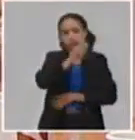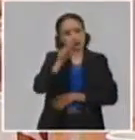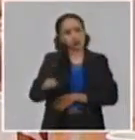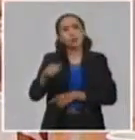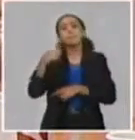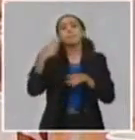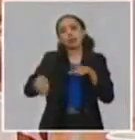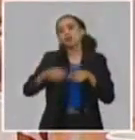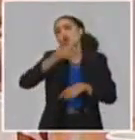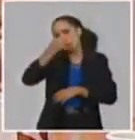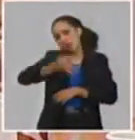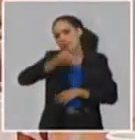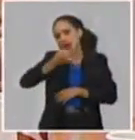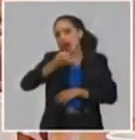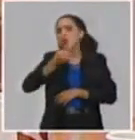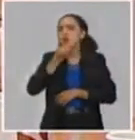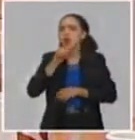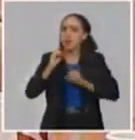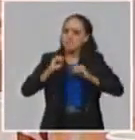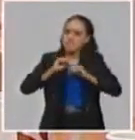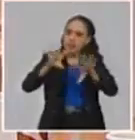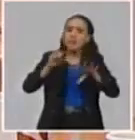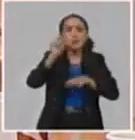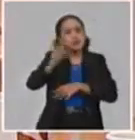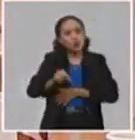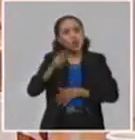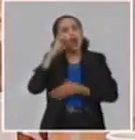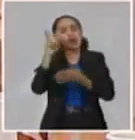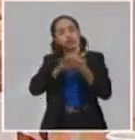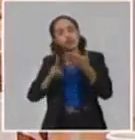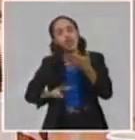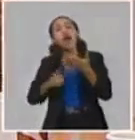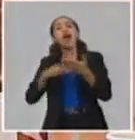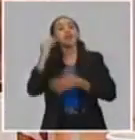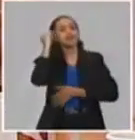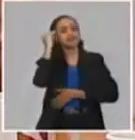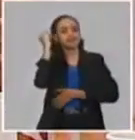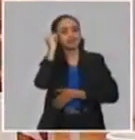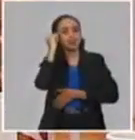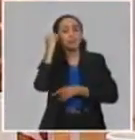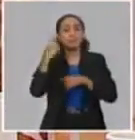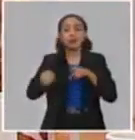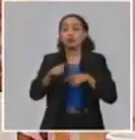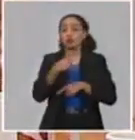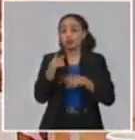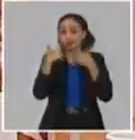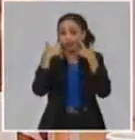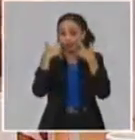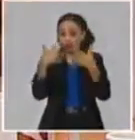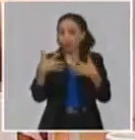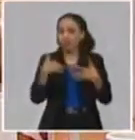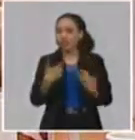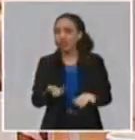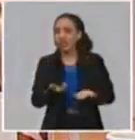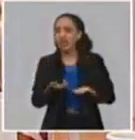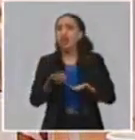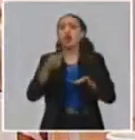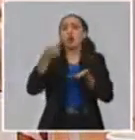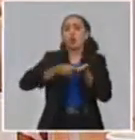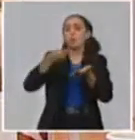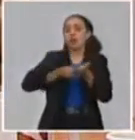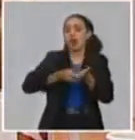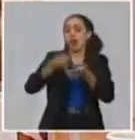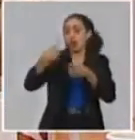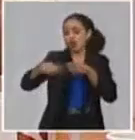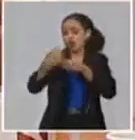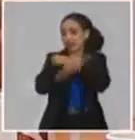toda transparencia publicar. Pero aquí lo que estamos pensando es las importaciones que van a hacer las formas no